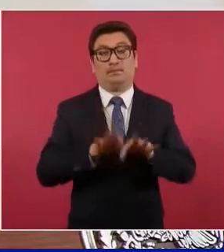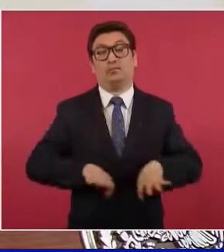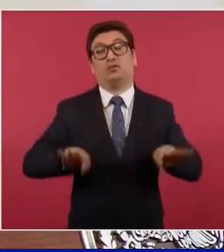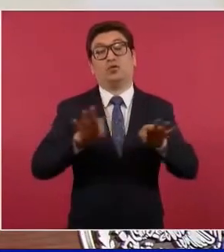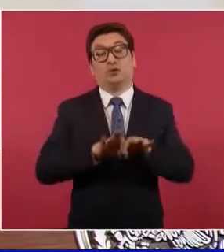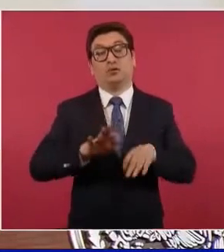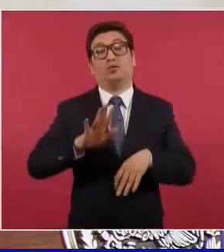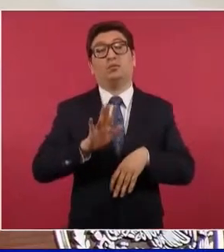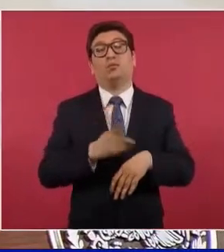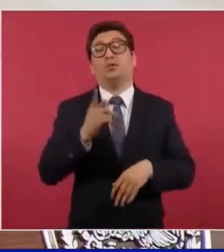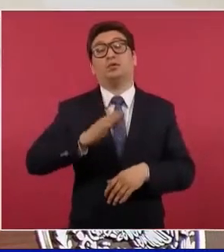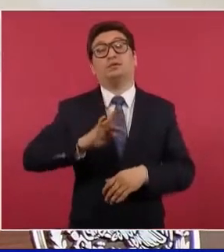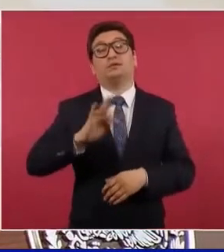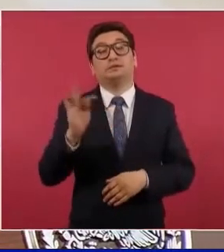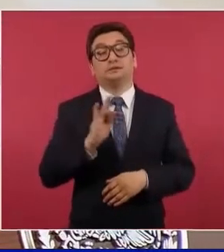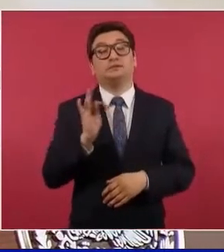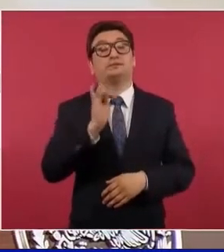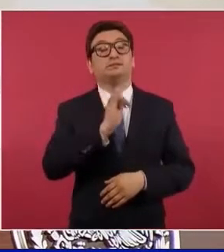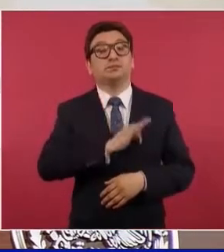de